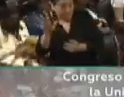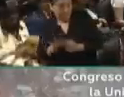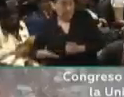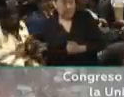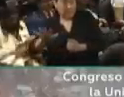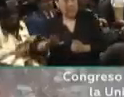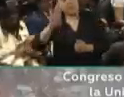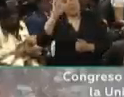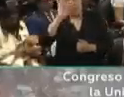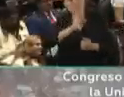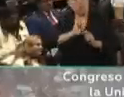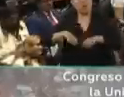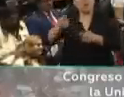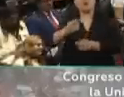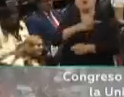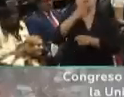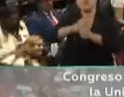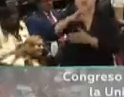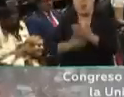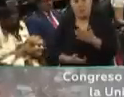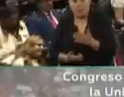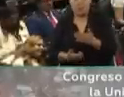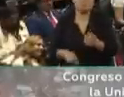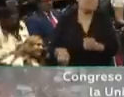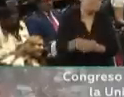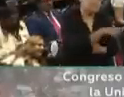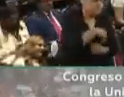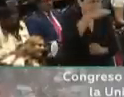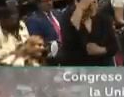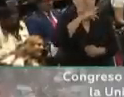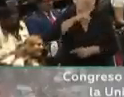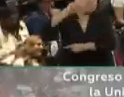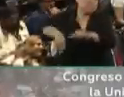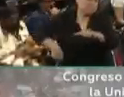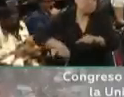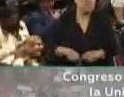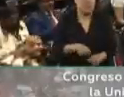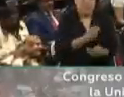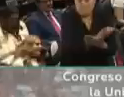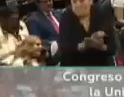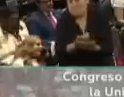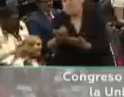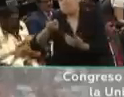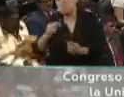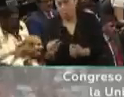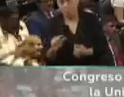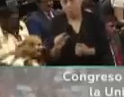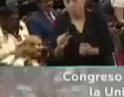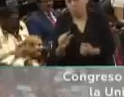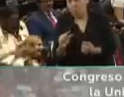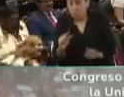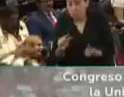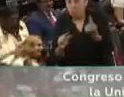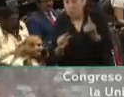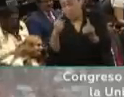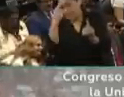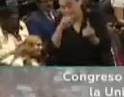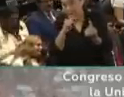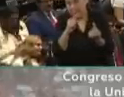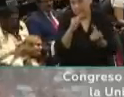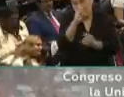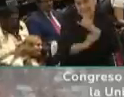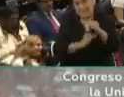la subcontratación, que tuvimos que venir nosotros a quitarla, porque ustedes precarizaron el salario como la única variable de la